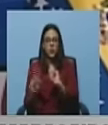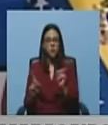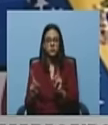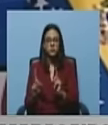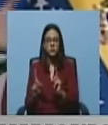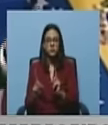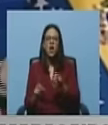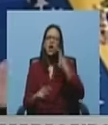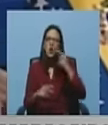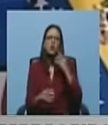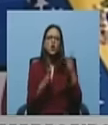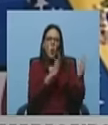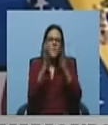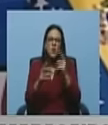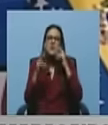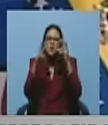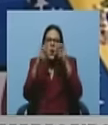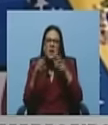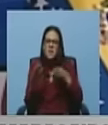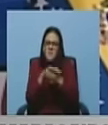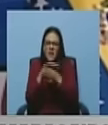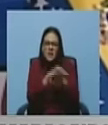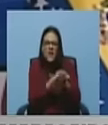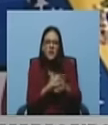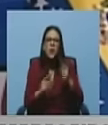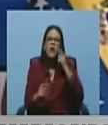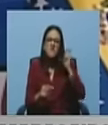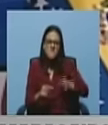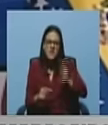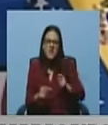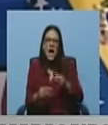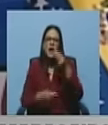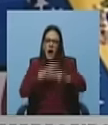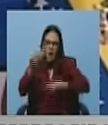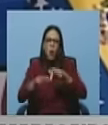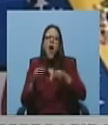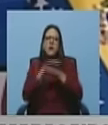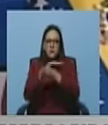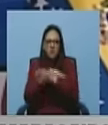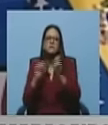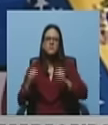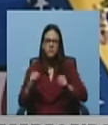Está en un proceso de investigación, ya la fiscalía así lo está haciendo,